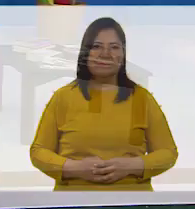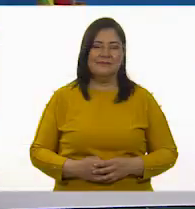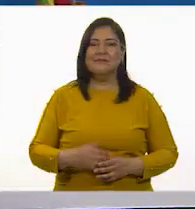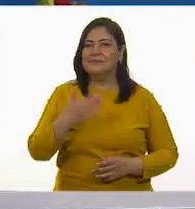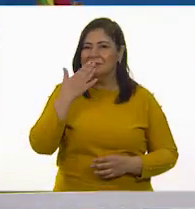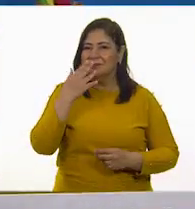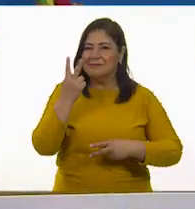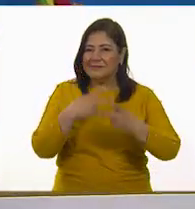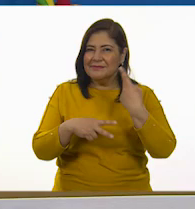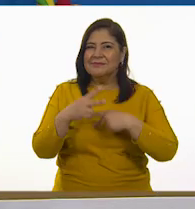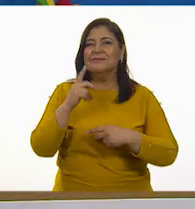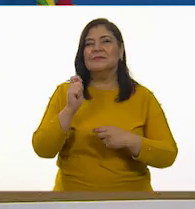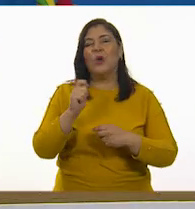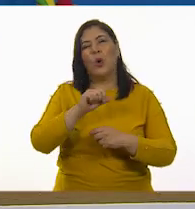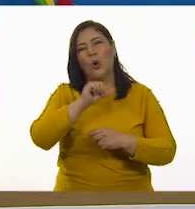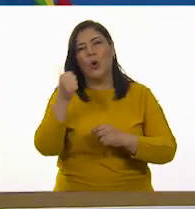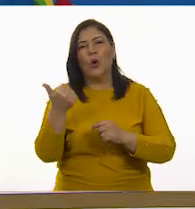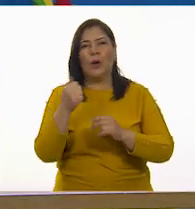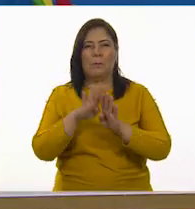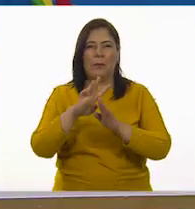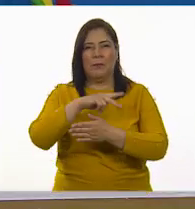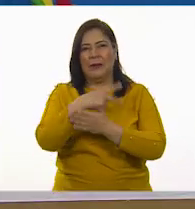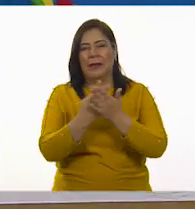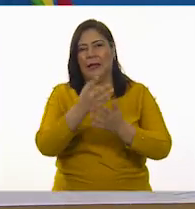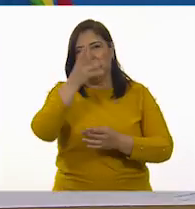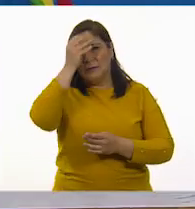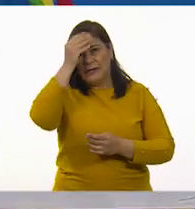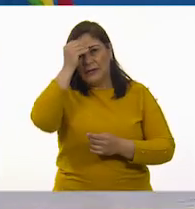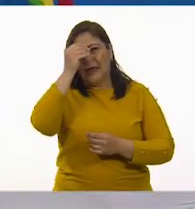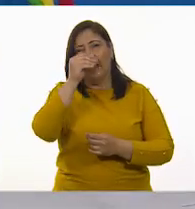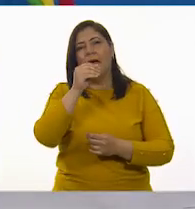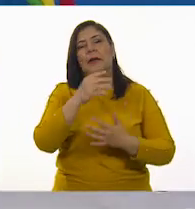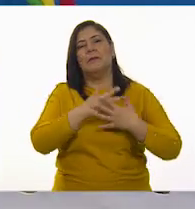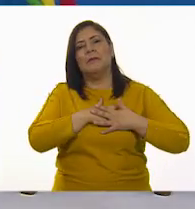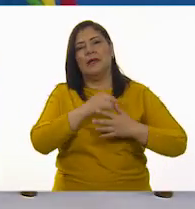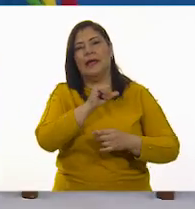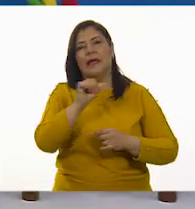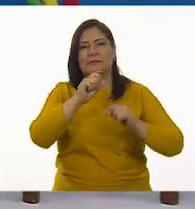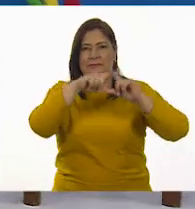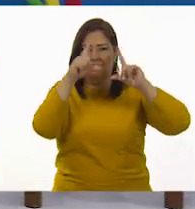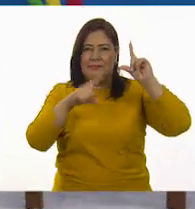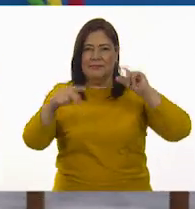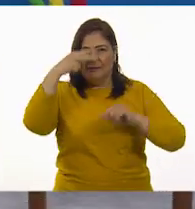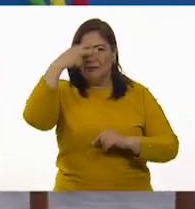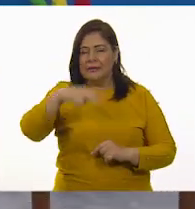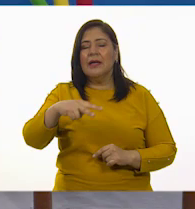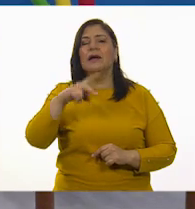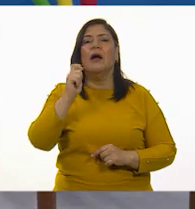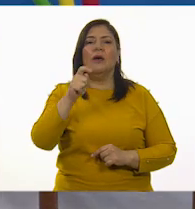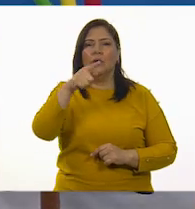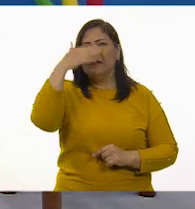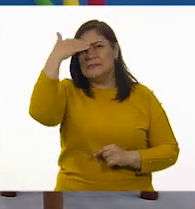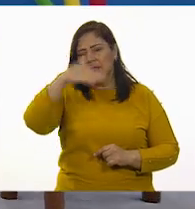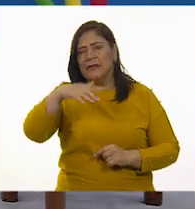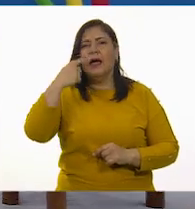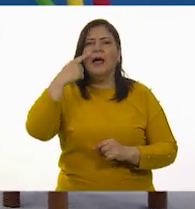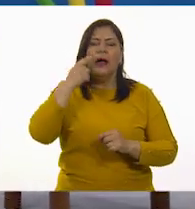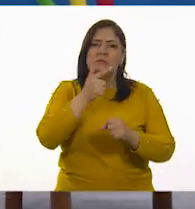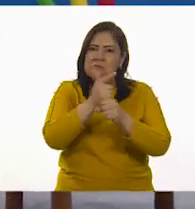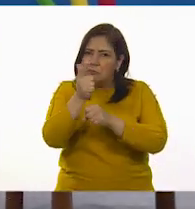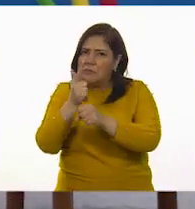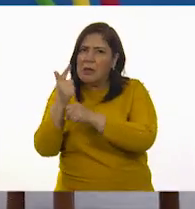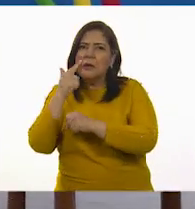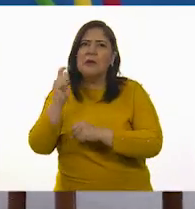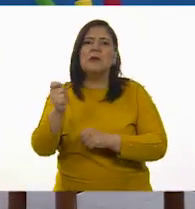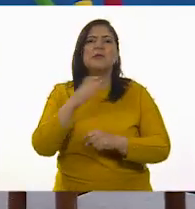Les damos la bienvenida a un nuevo programa de Aprendiendo a Amar a México. Como saben, aquí podrán descubrir lugares